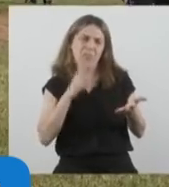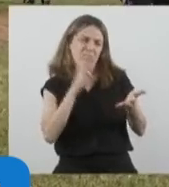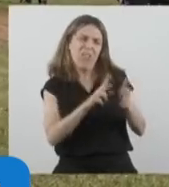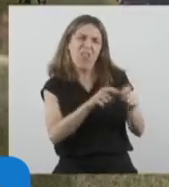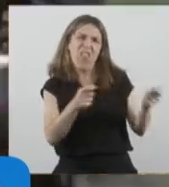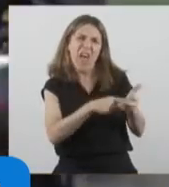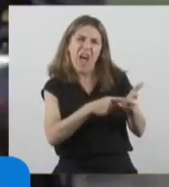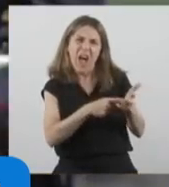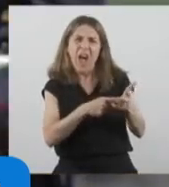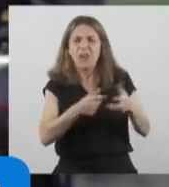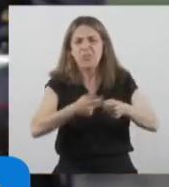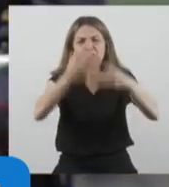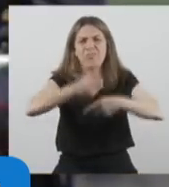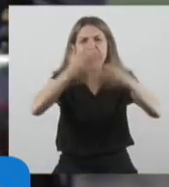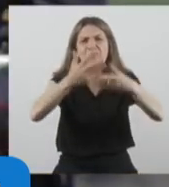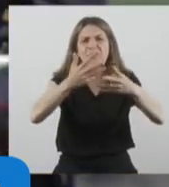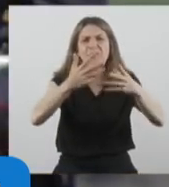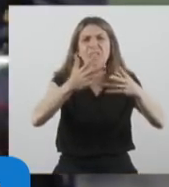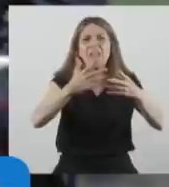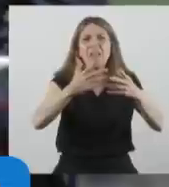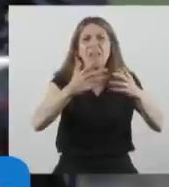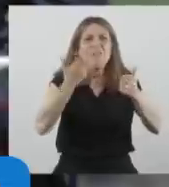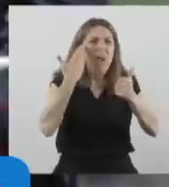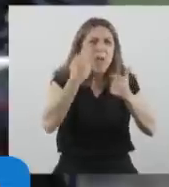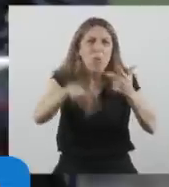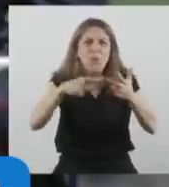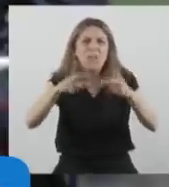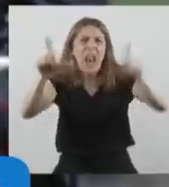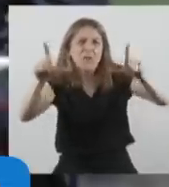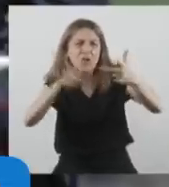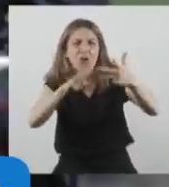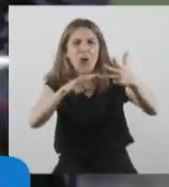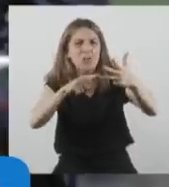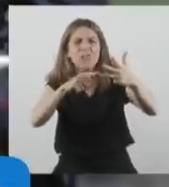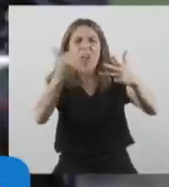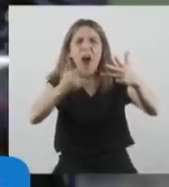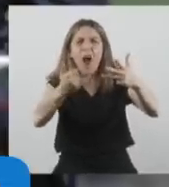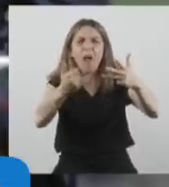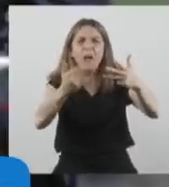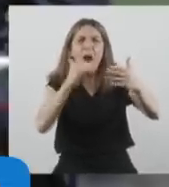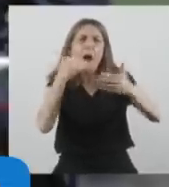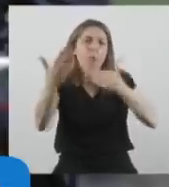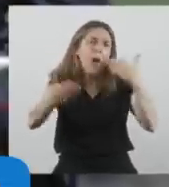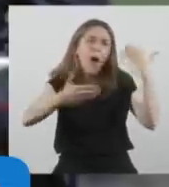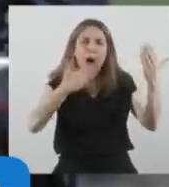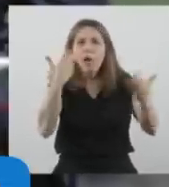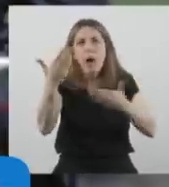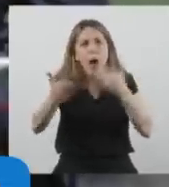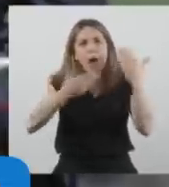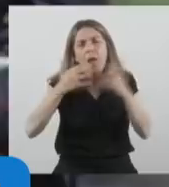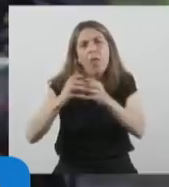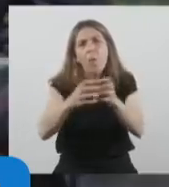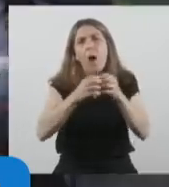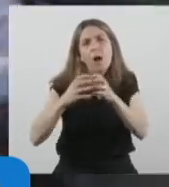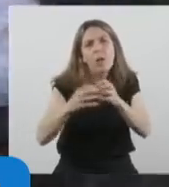tele que en la televisión que en las redes generan debates que